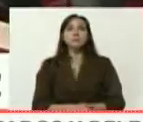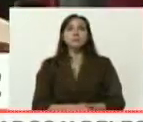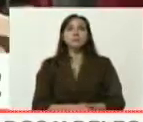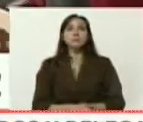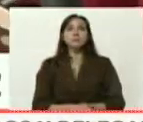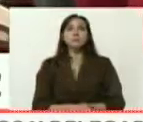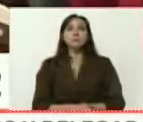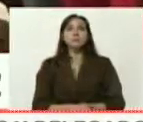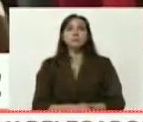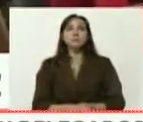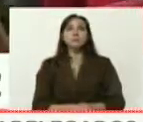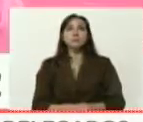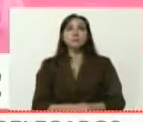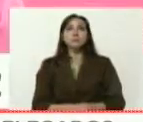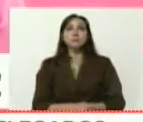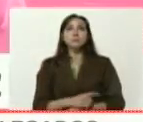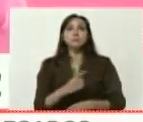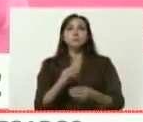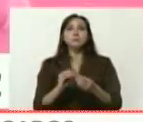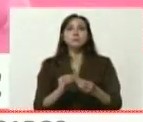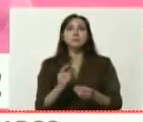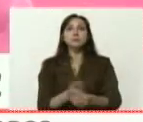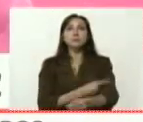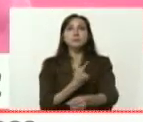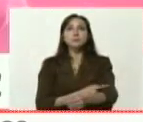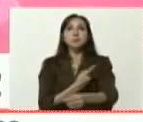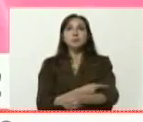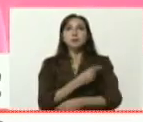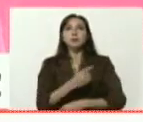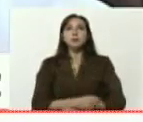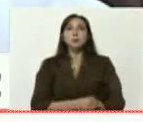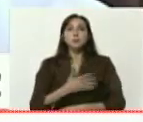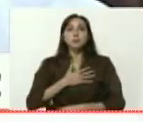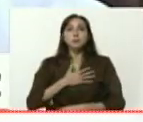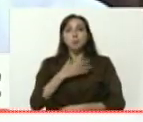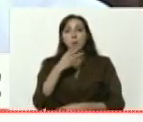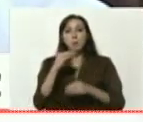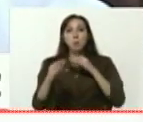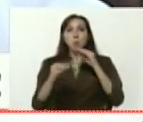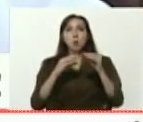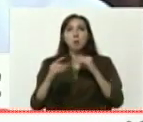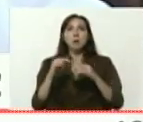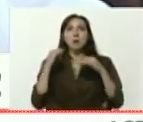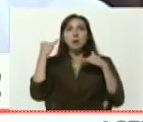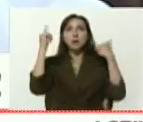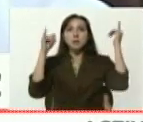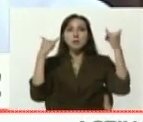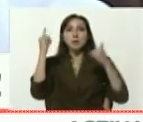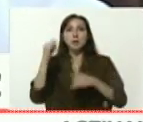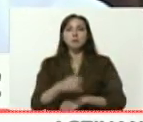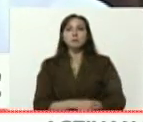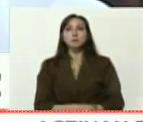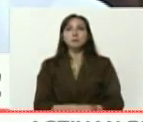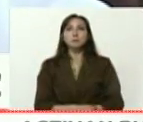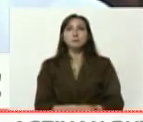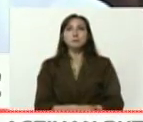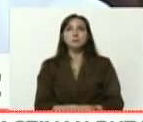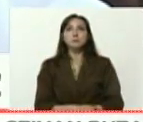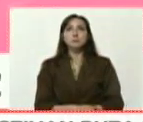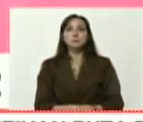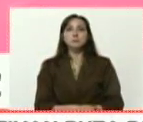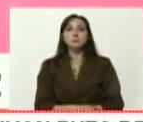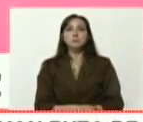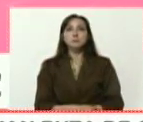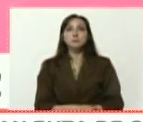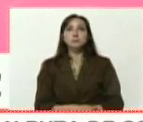en estos 43 años ambos hablar en este acto, porque sabemos de la trascendencia histórica que vive